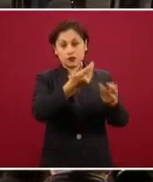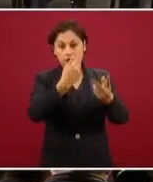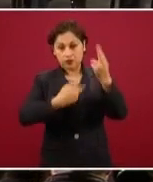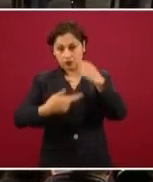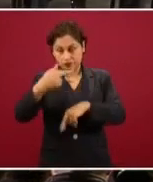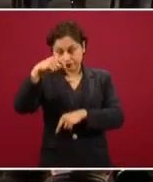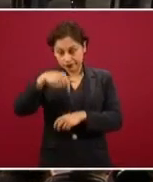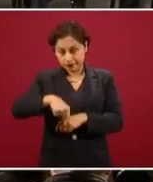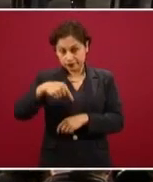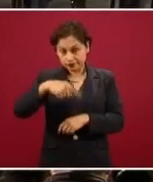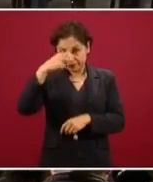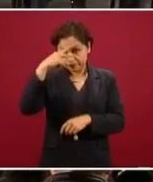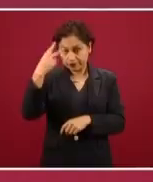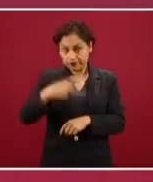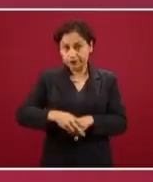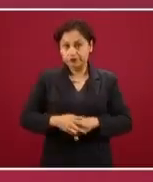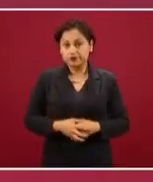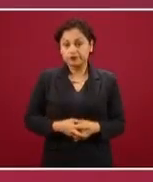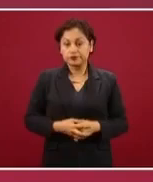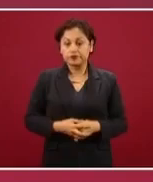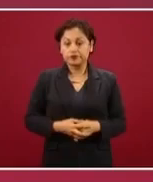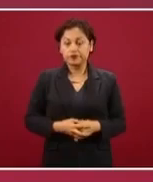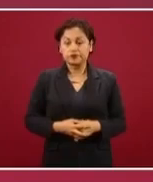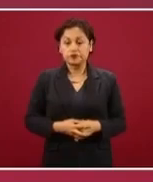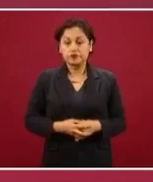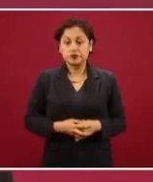una vez que se